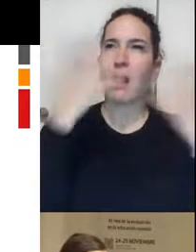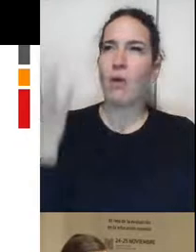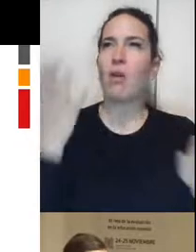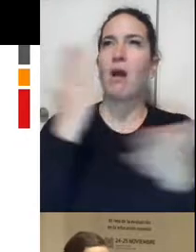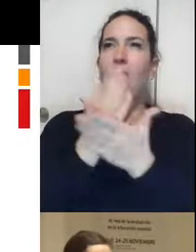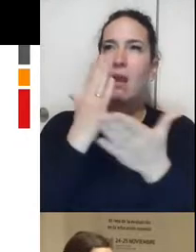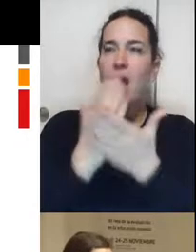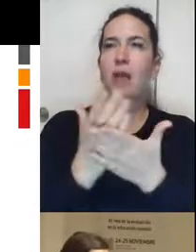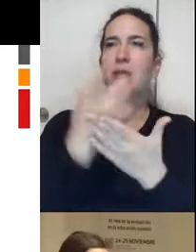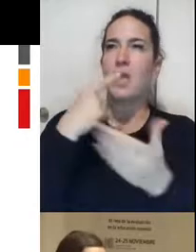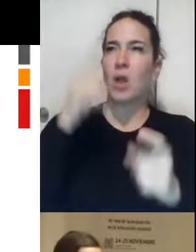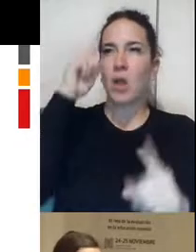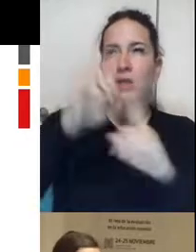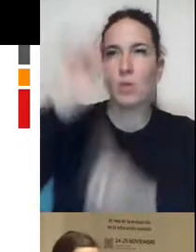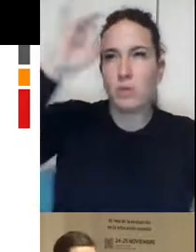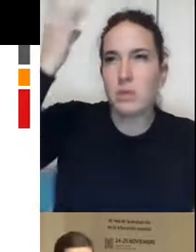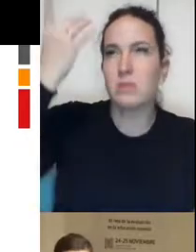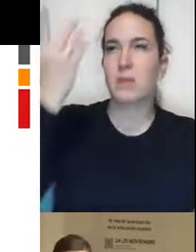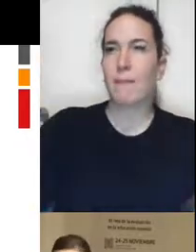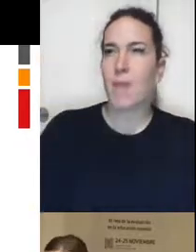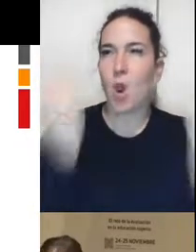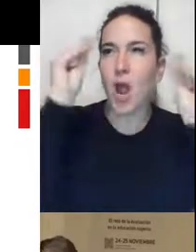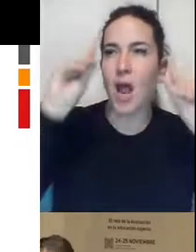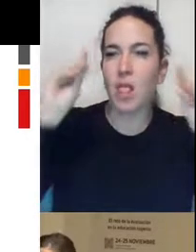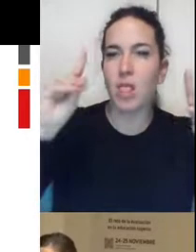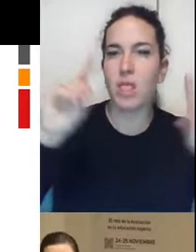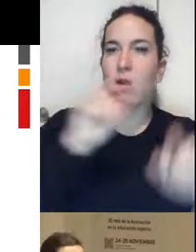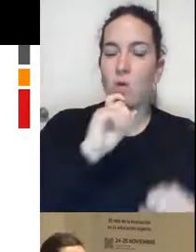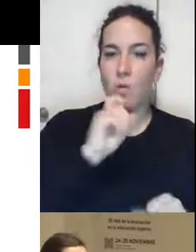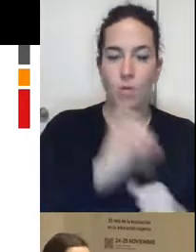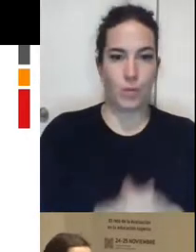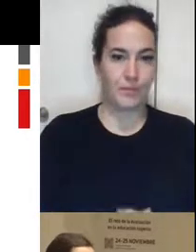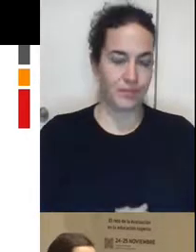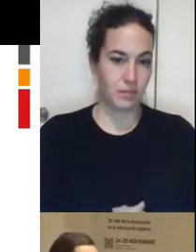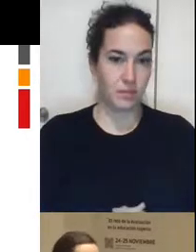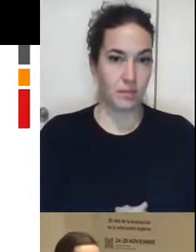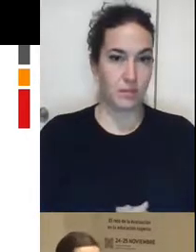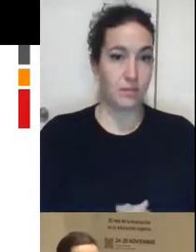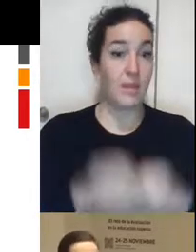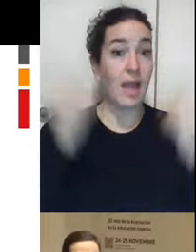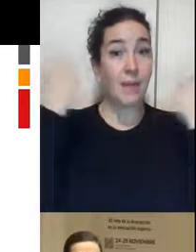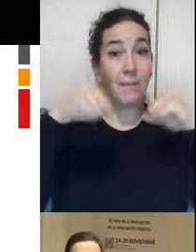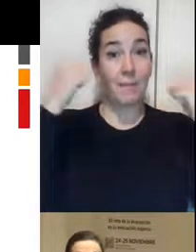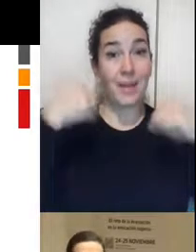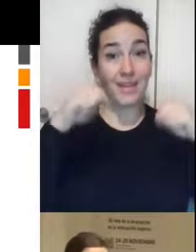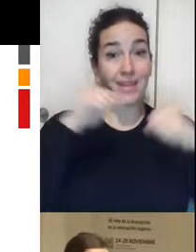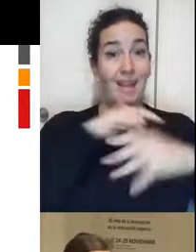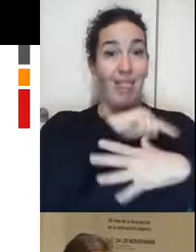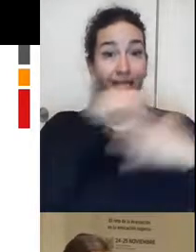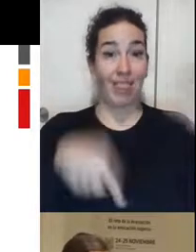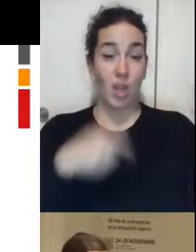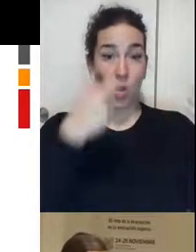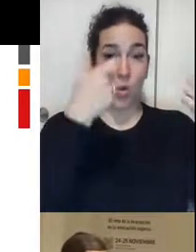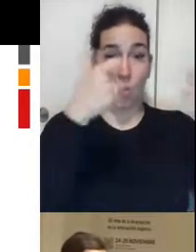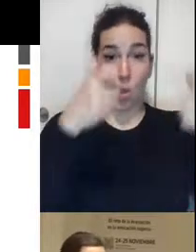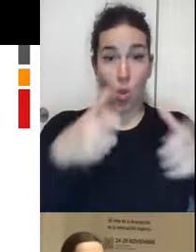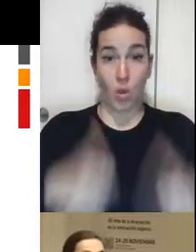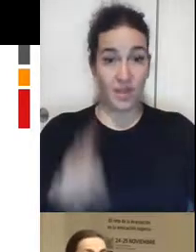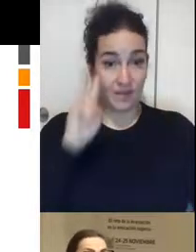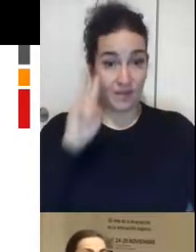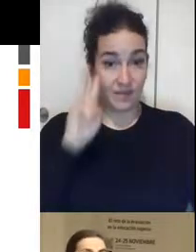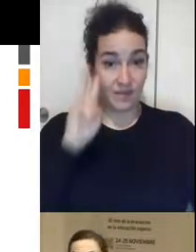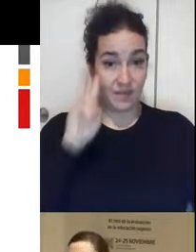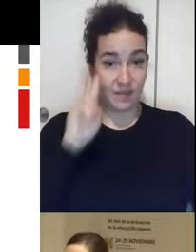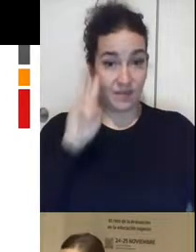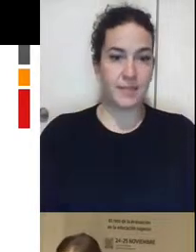para innovar y mejorar la docencia. La práctica quedó dividida en estos 5 bloques que ven en la diapositiva. La